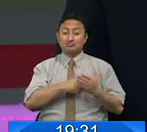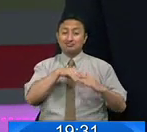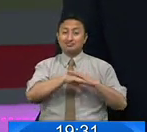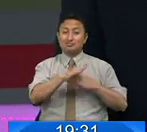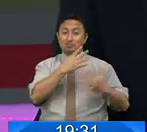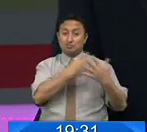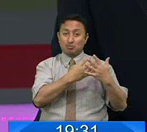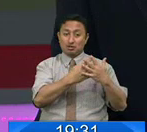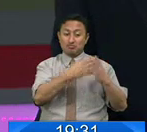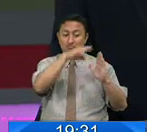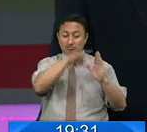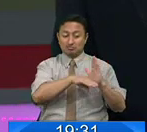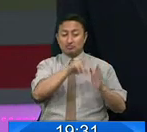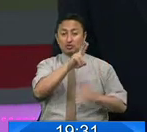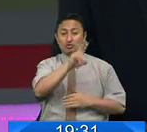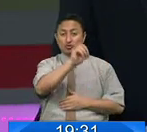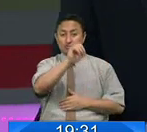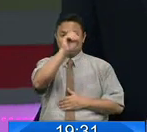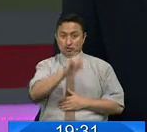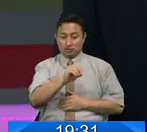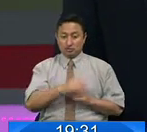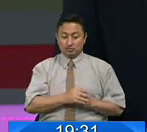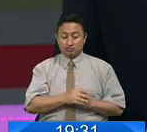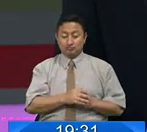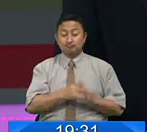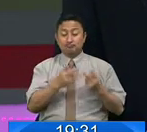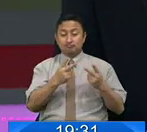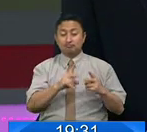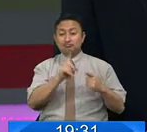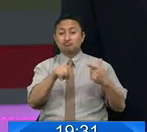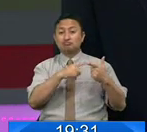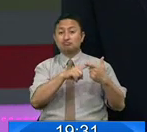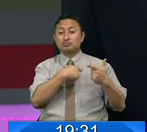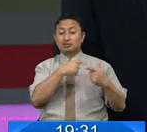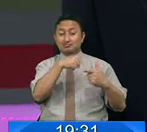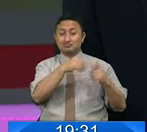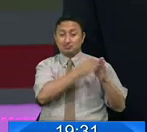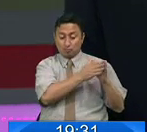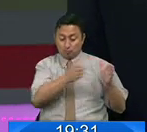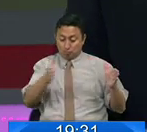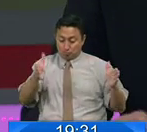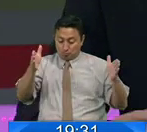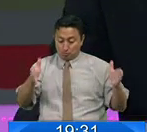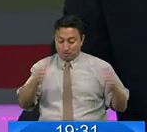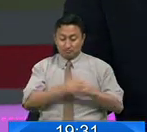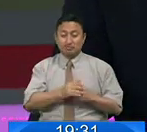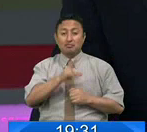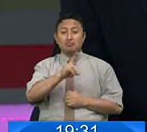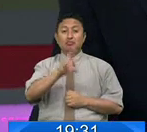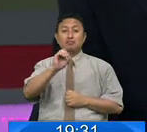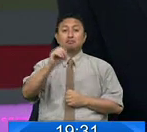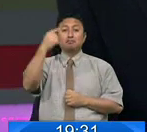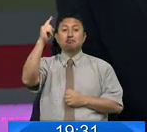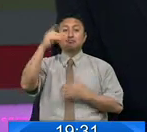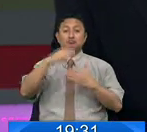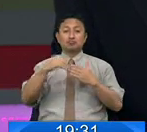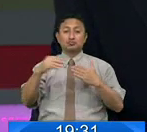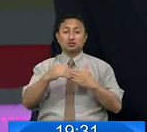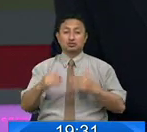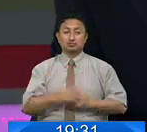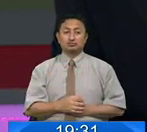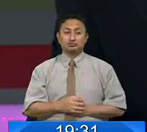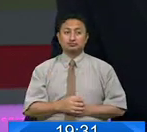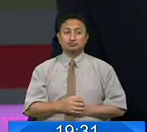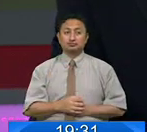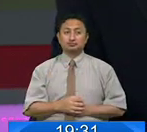se redujo en un 2% además se manifestó que la inversión durante este periodo llegó a los 20 millones de dólares